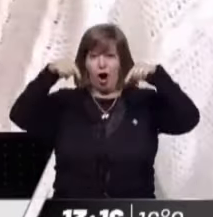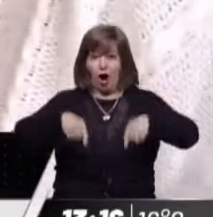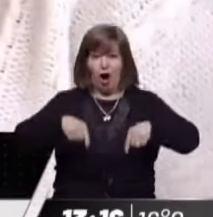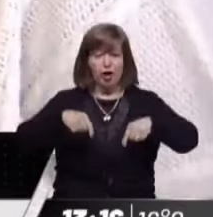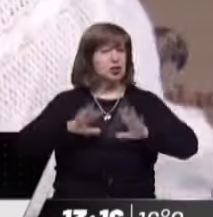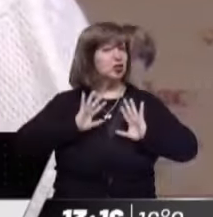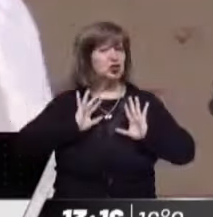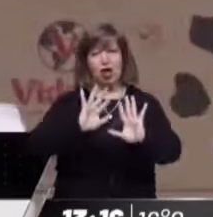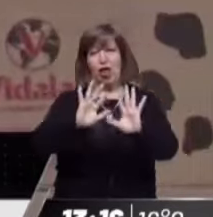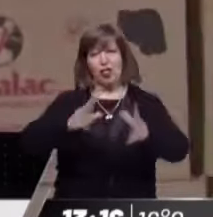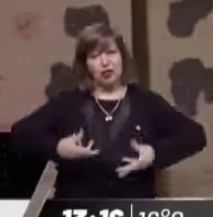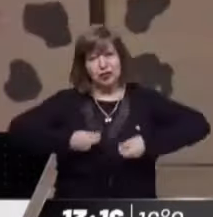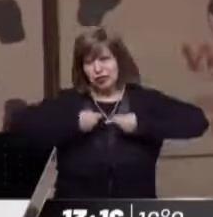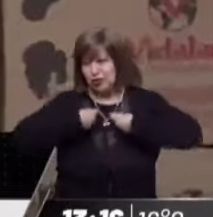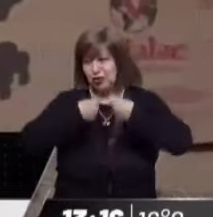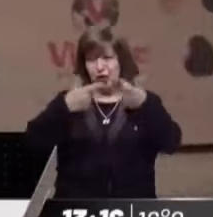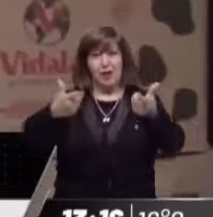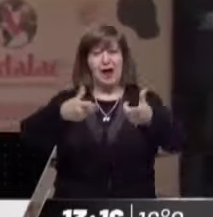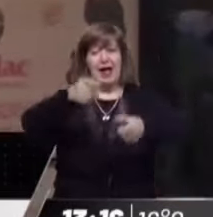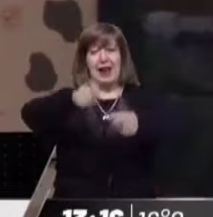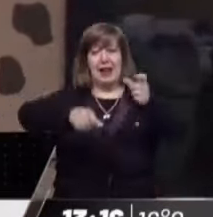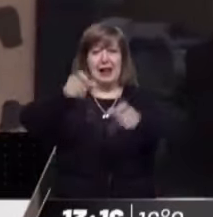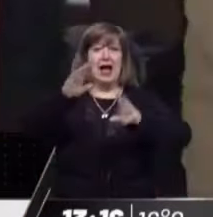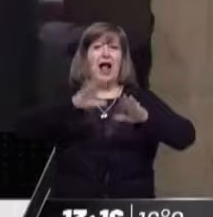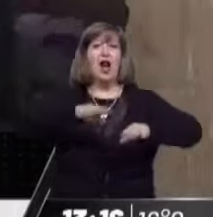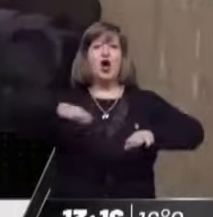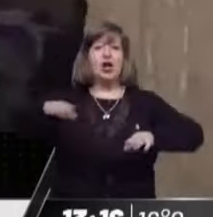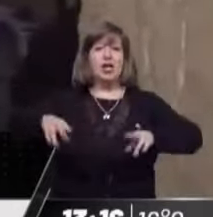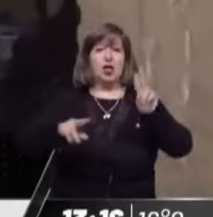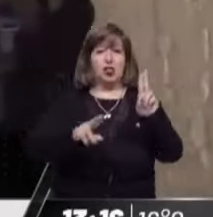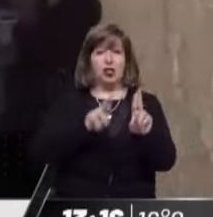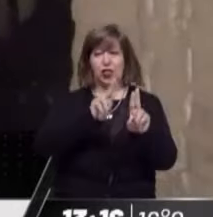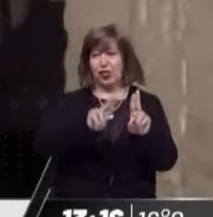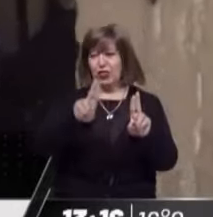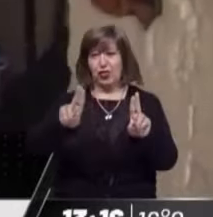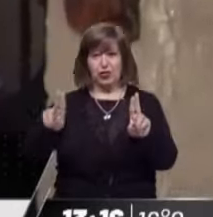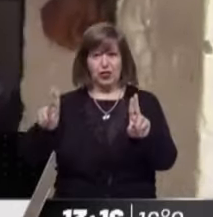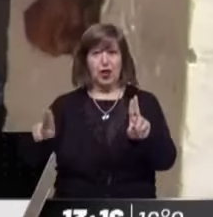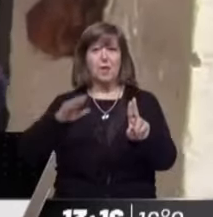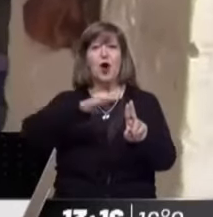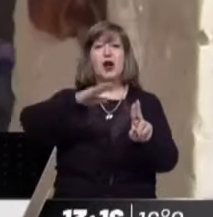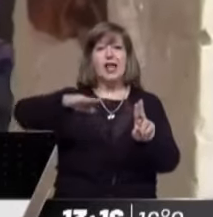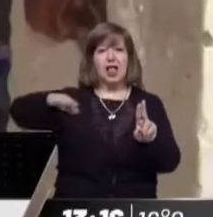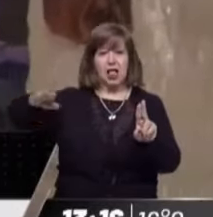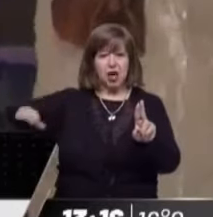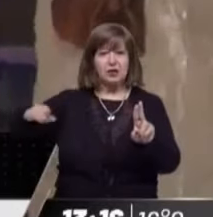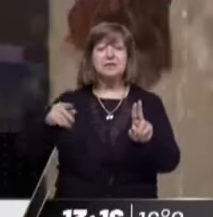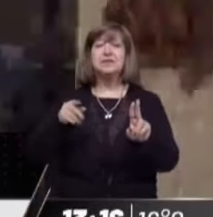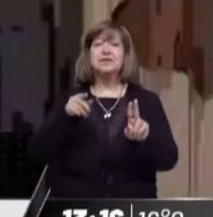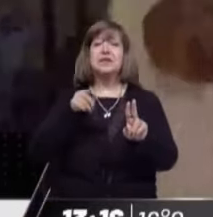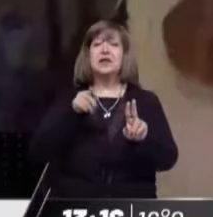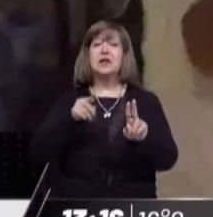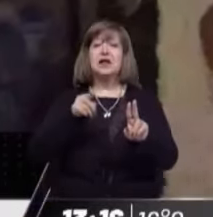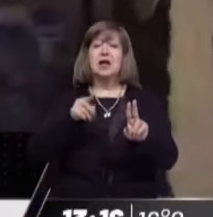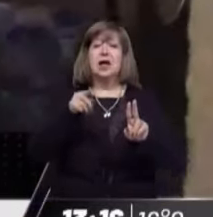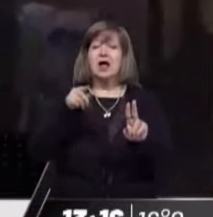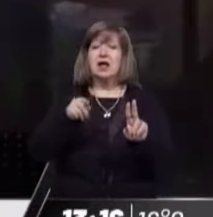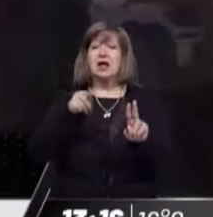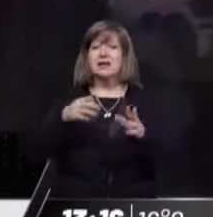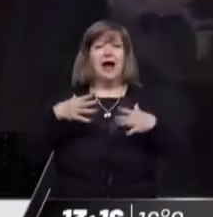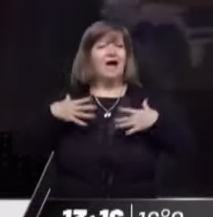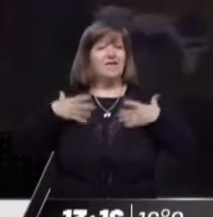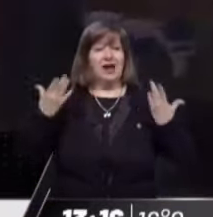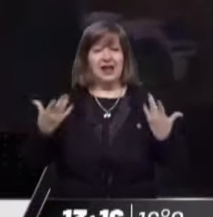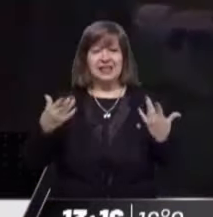hoy toda toda la entregamos hoy hoy día entregamos toda la leche como tiene que ser en realidad eh Y estamos muy